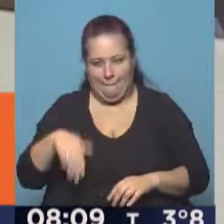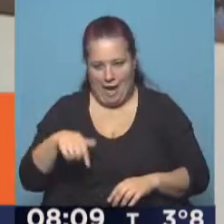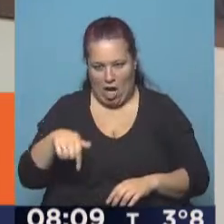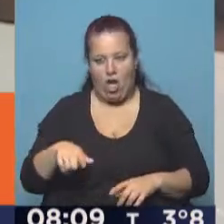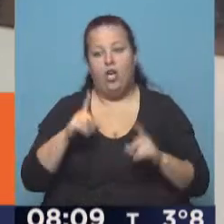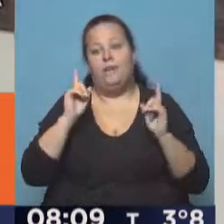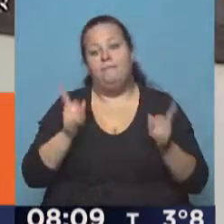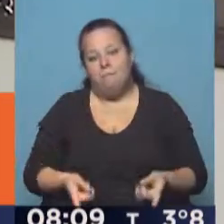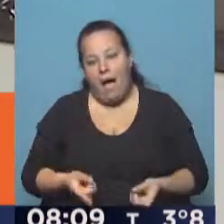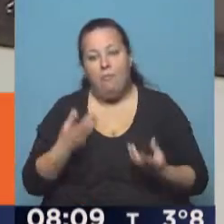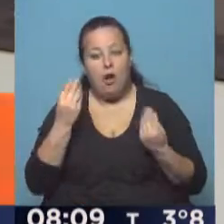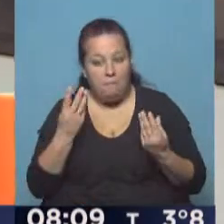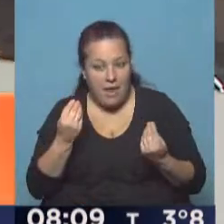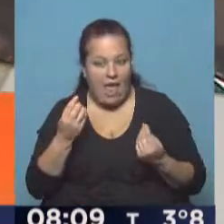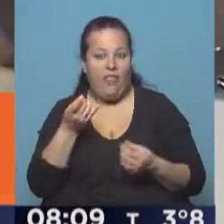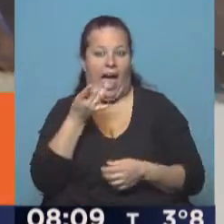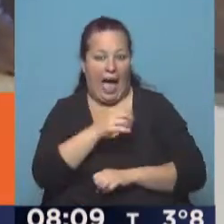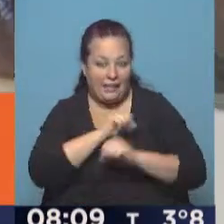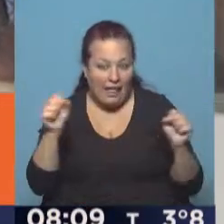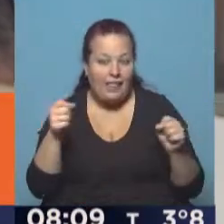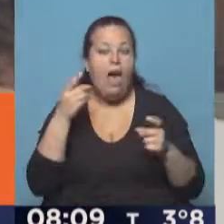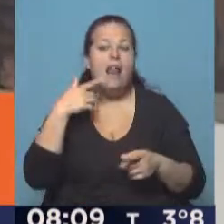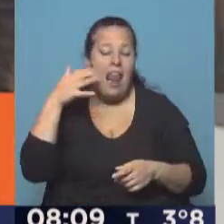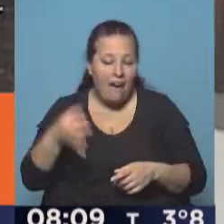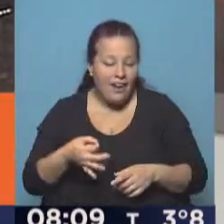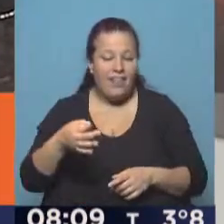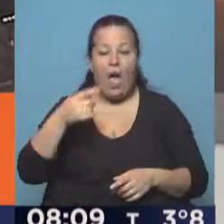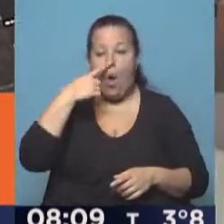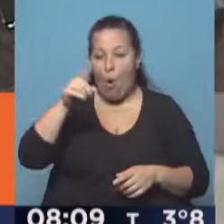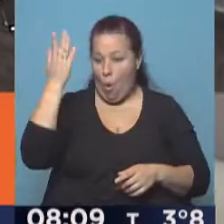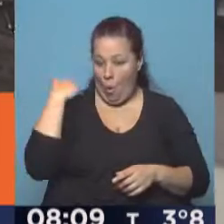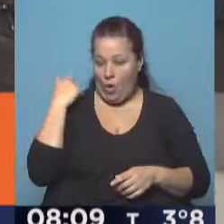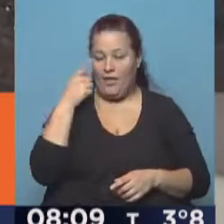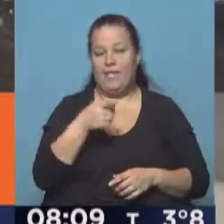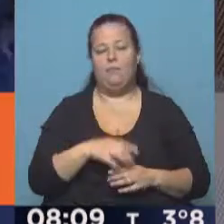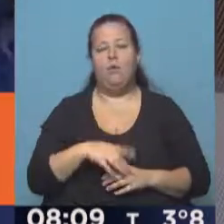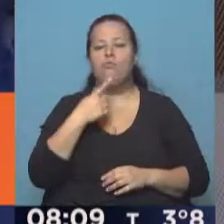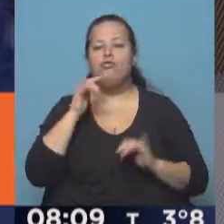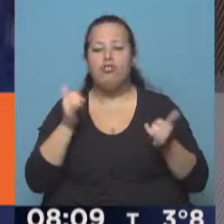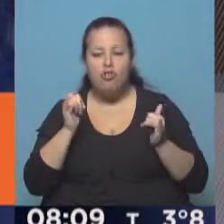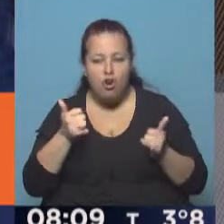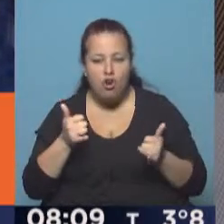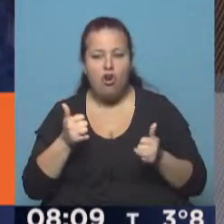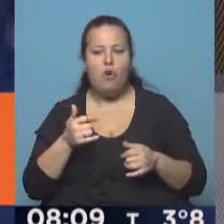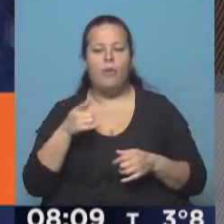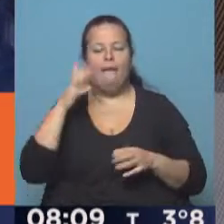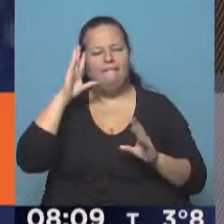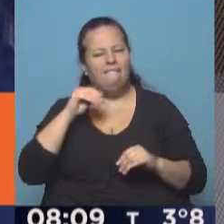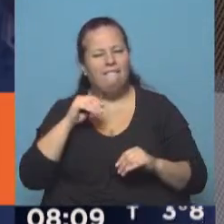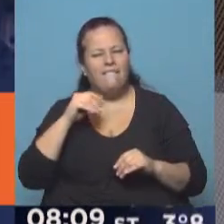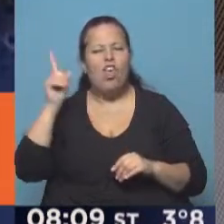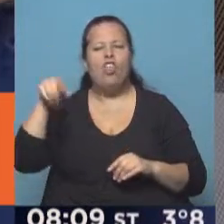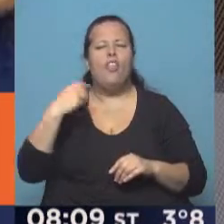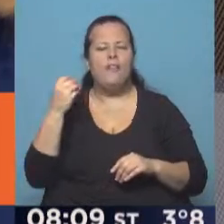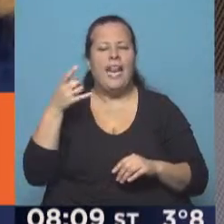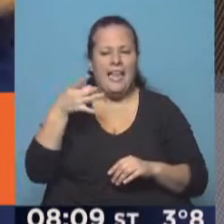Sobre todo por el temor a nuevos atentados, porque en verdad el último que sucedió con un joven, no recuerdo exactamente dónde venía,